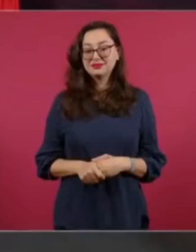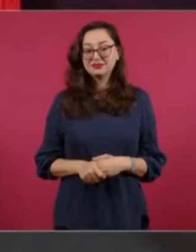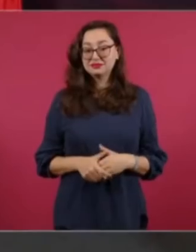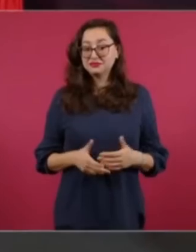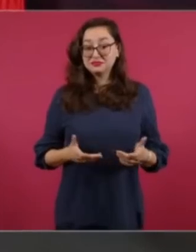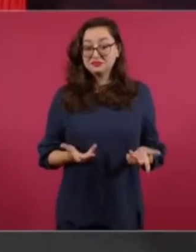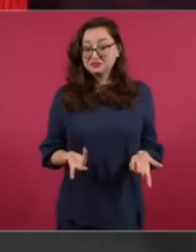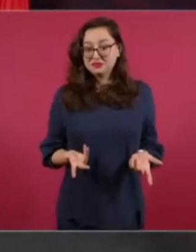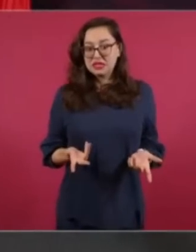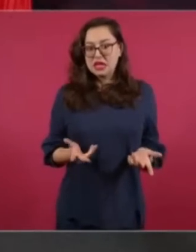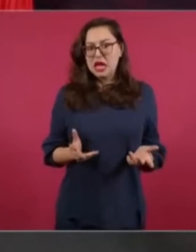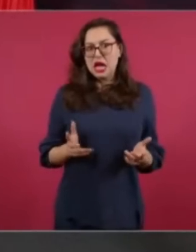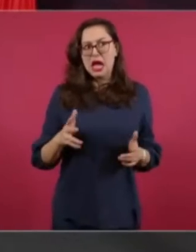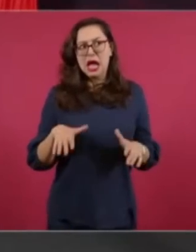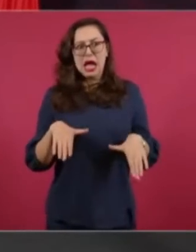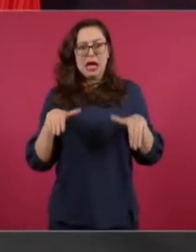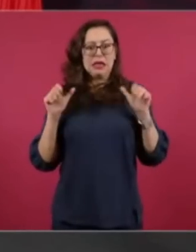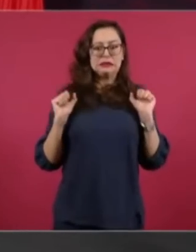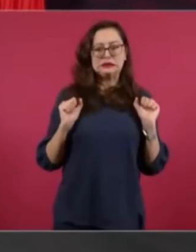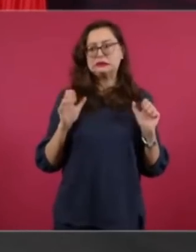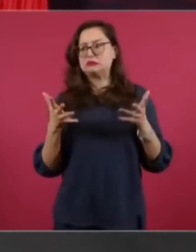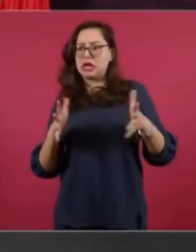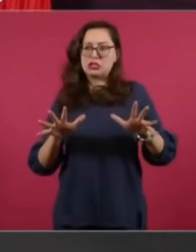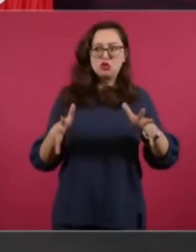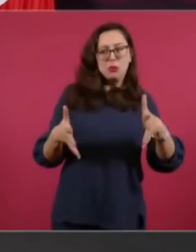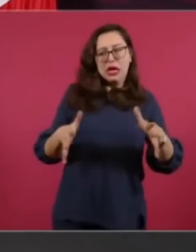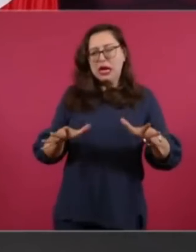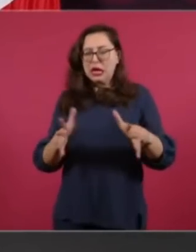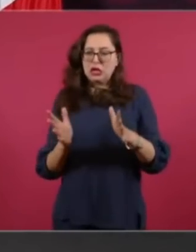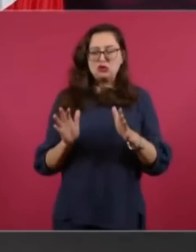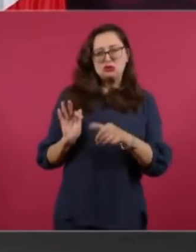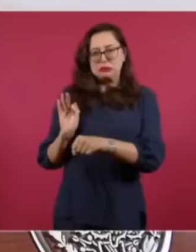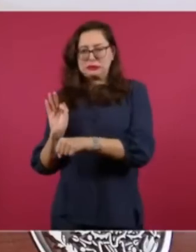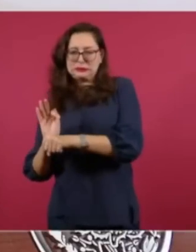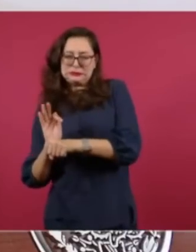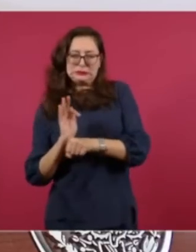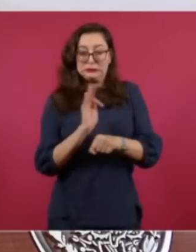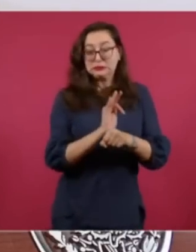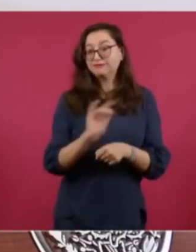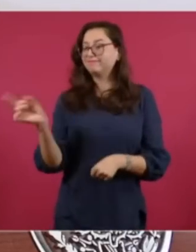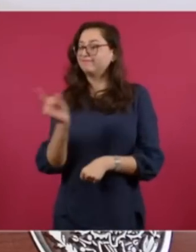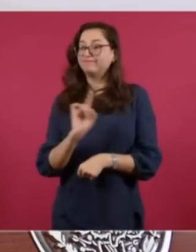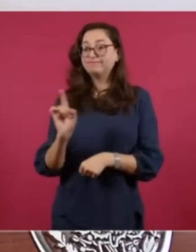No son tiempos de moderación, son tiempos para la definición.